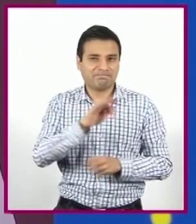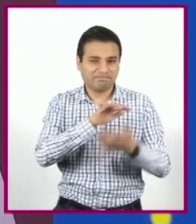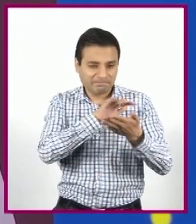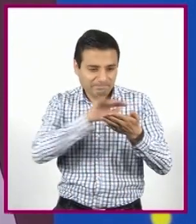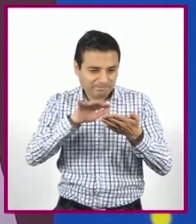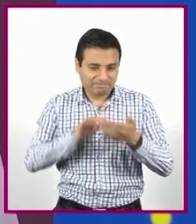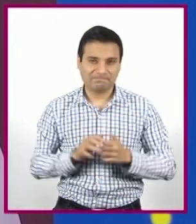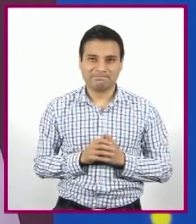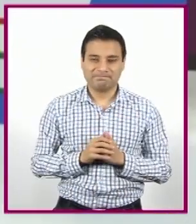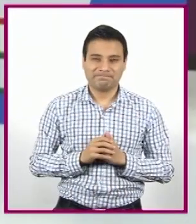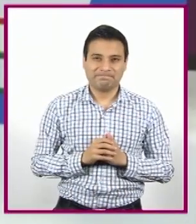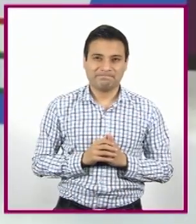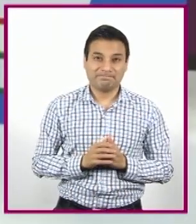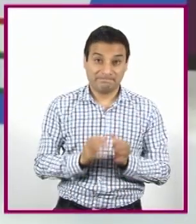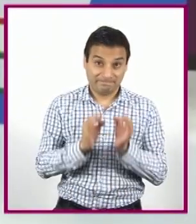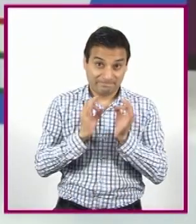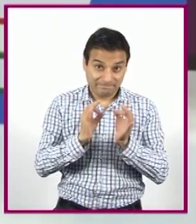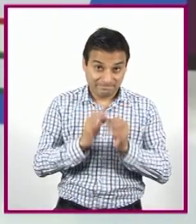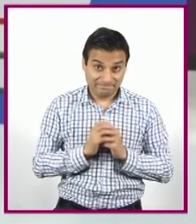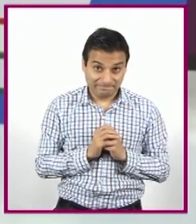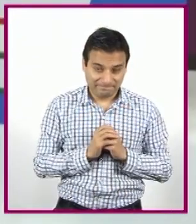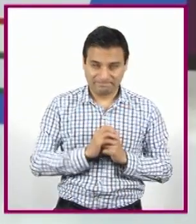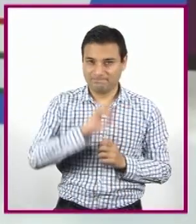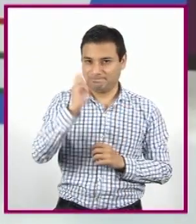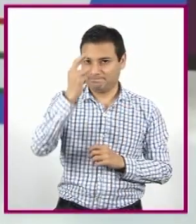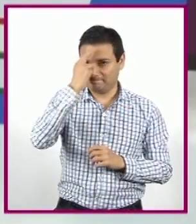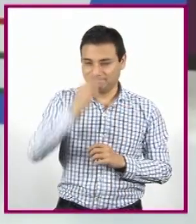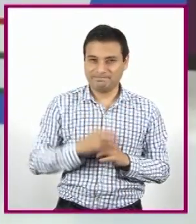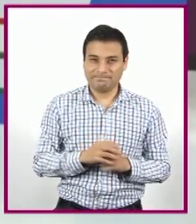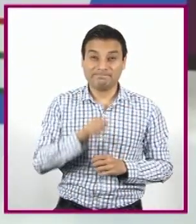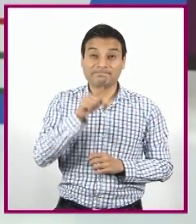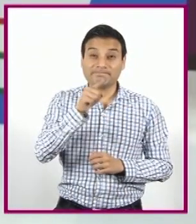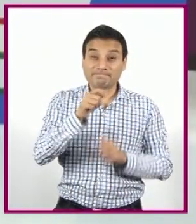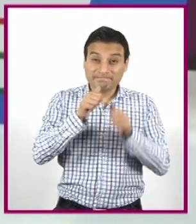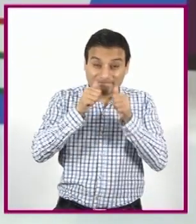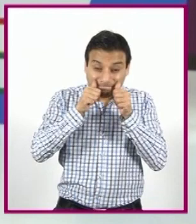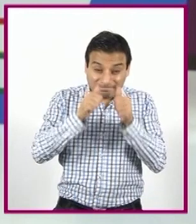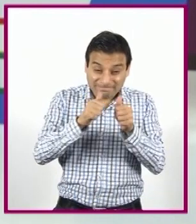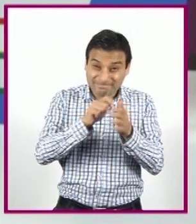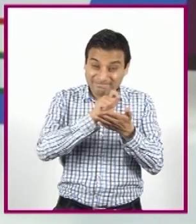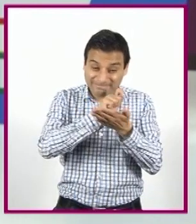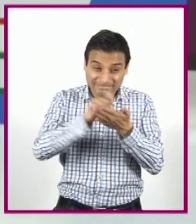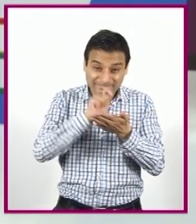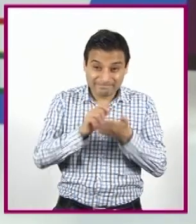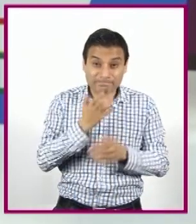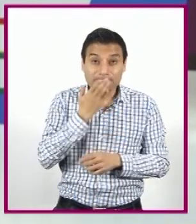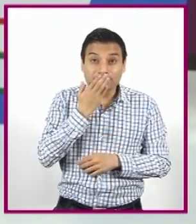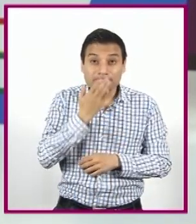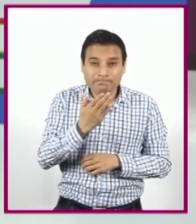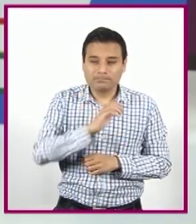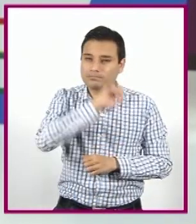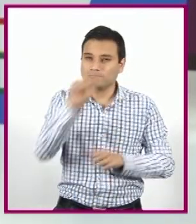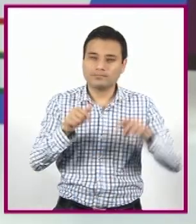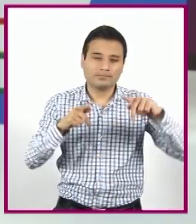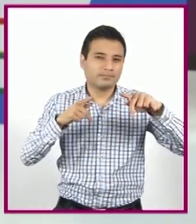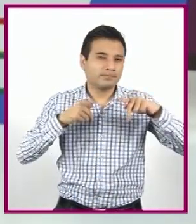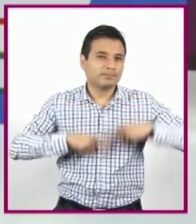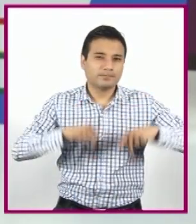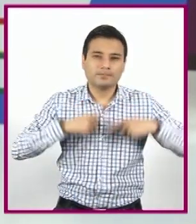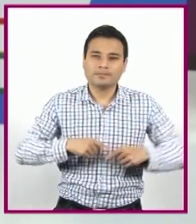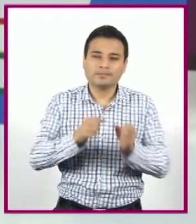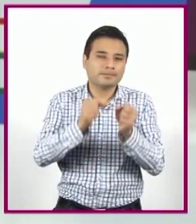propia invención. Recuerden que entre más atención pongan a su escritura, sus lectores quedarán